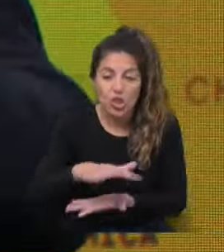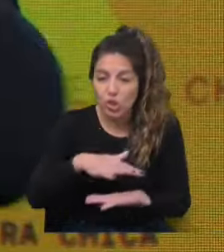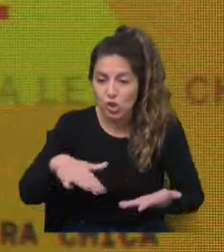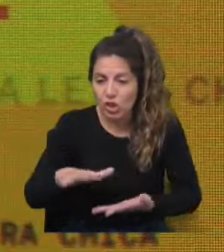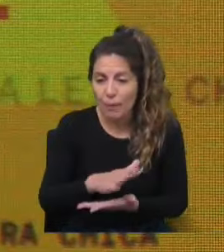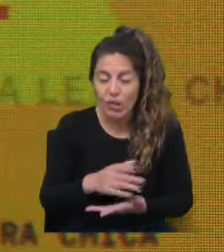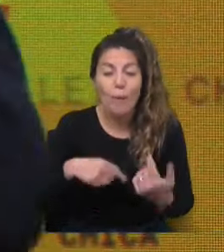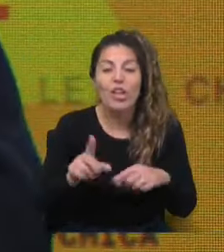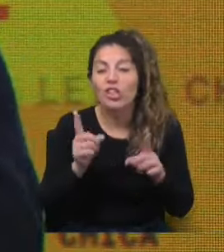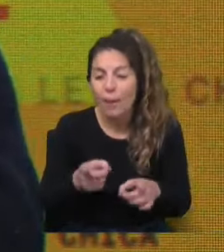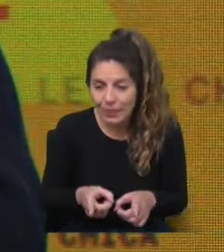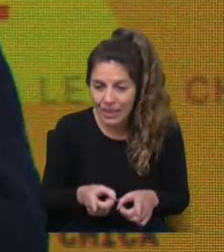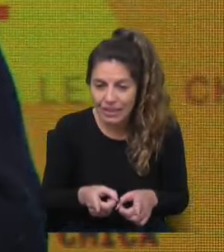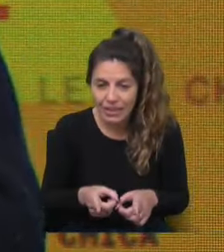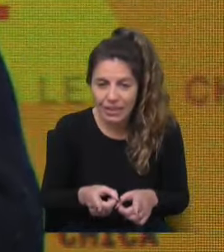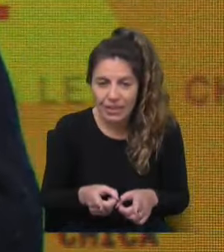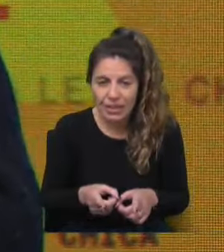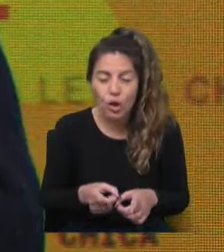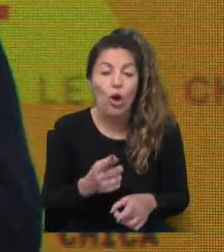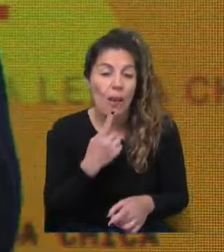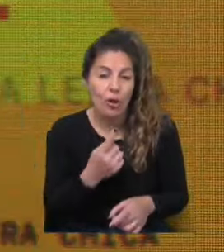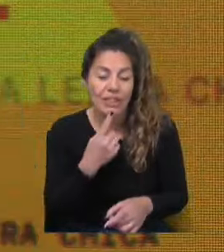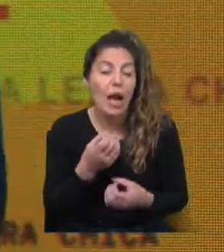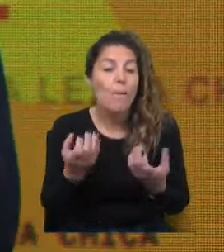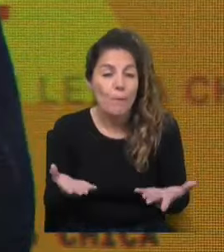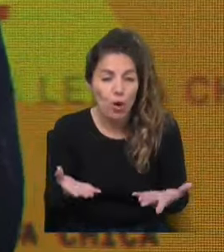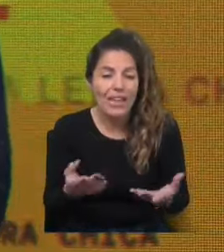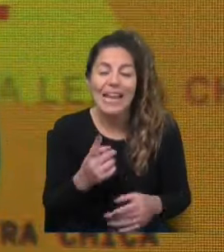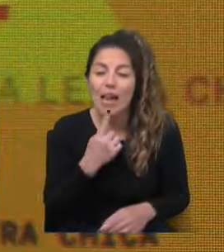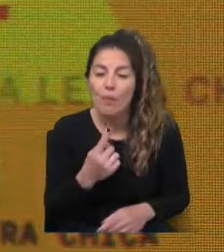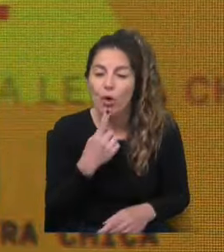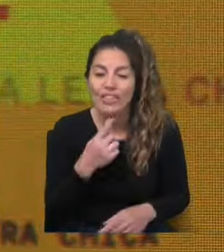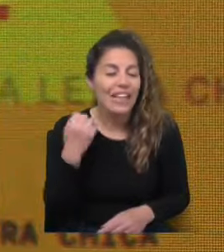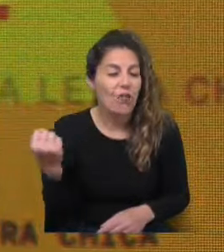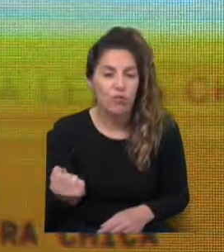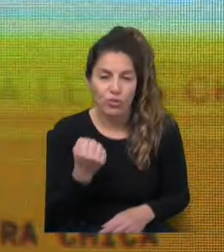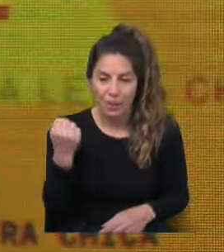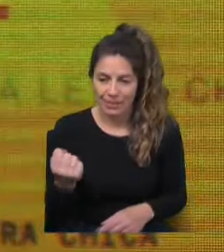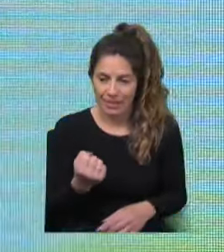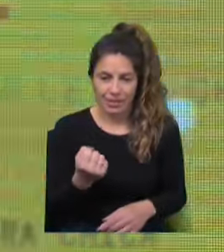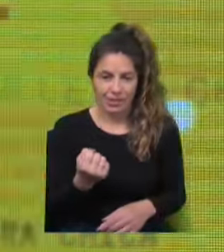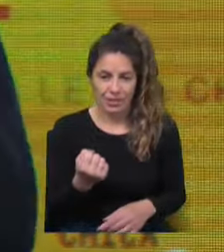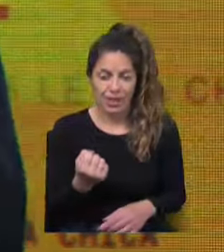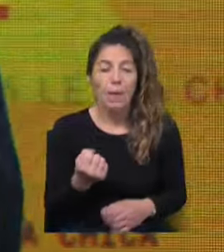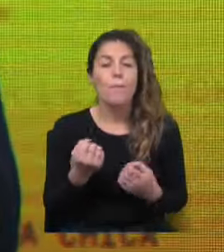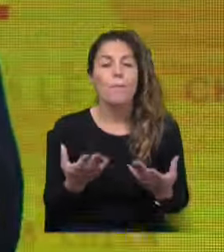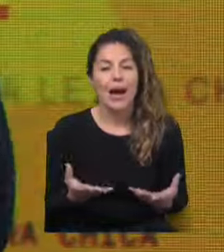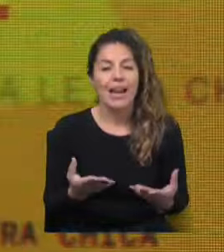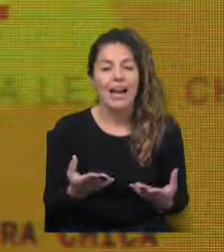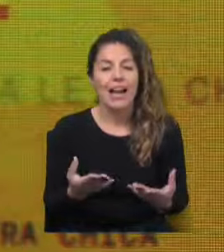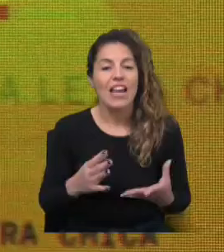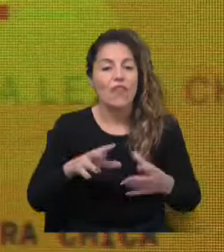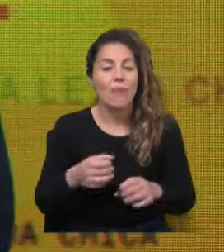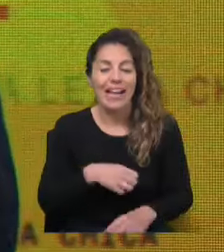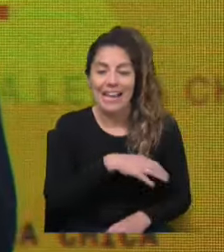ámbitos, pero también a través de la política, porque la política es fundamental para la forma en que